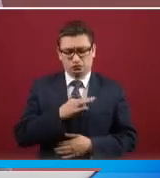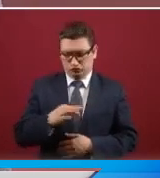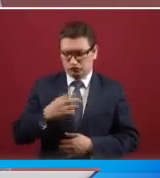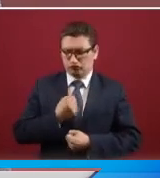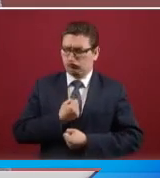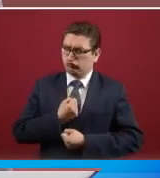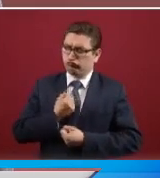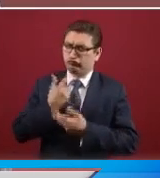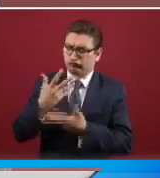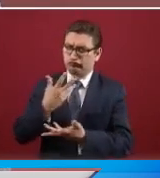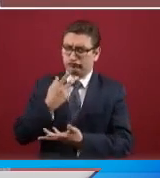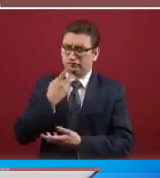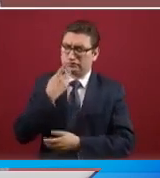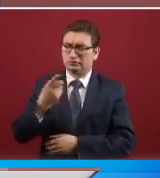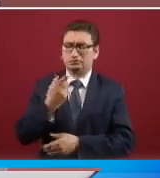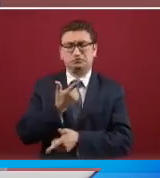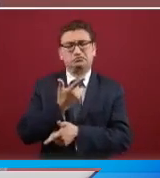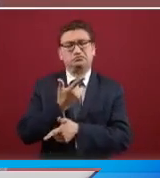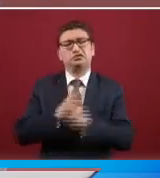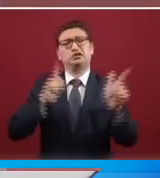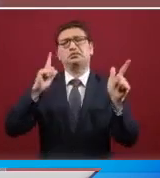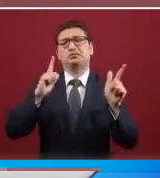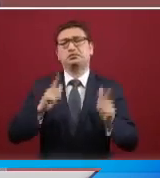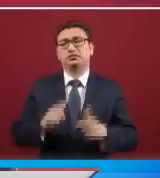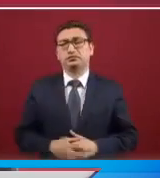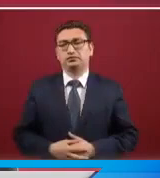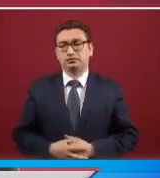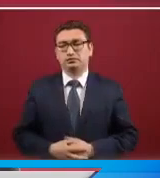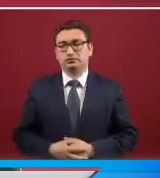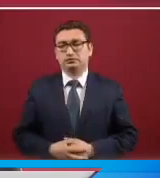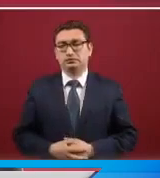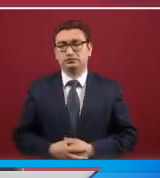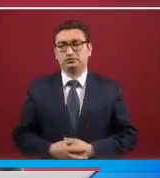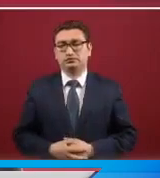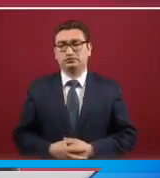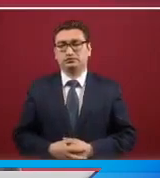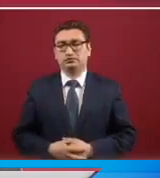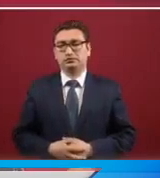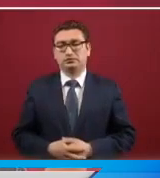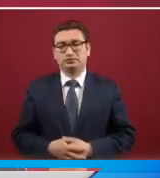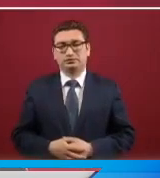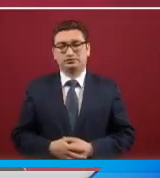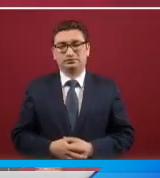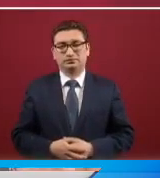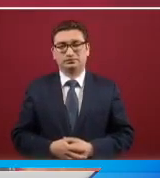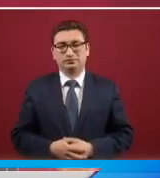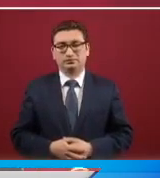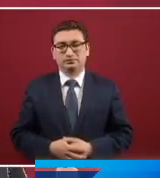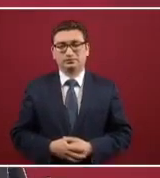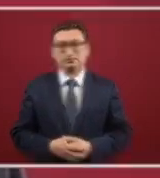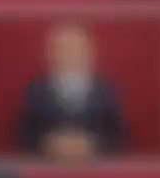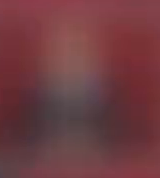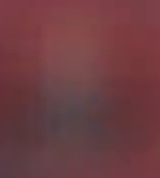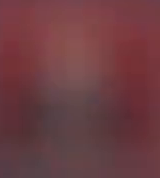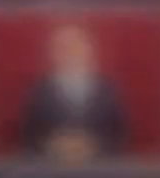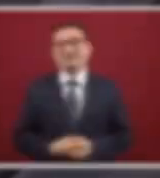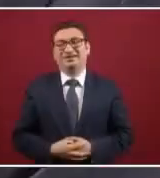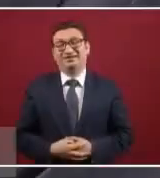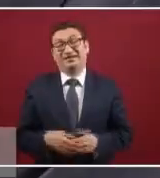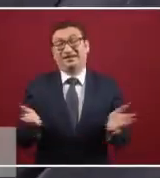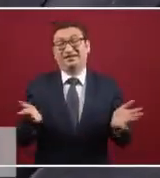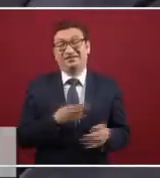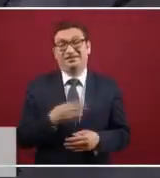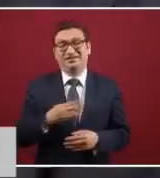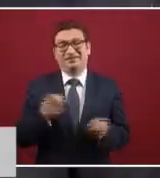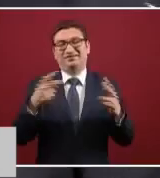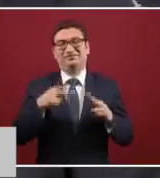Lucía, de la refinería de Dos Bocas y del Tren Maya, se darán a conocer los apoyos a intereses creados y respaldados legalmente. Bueno, nos